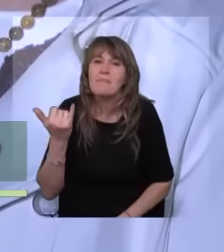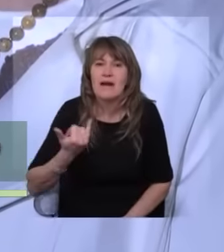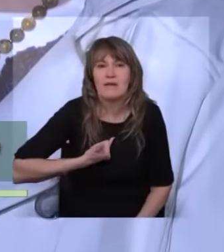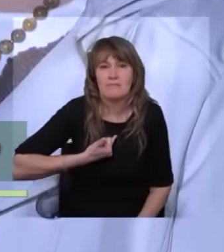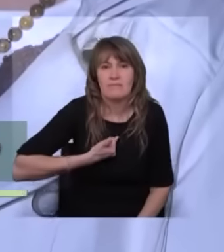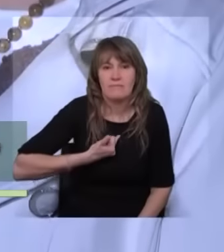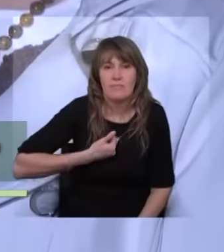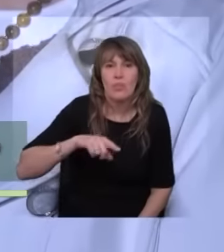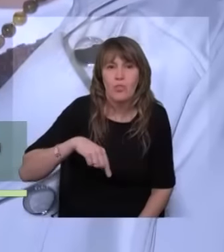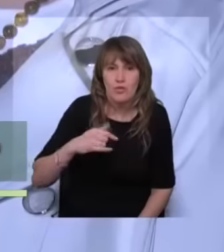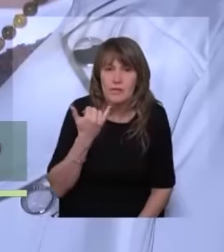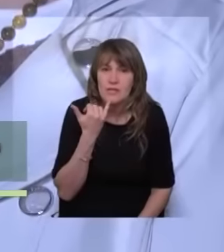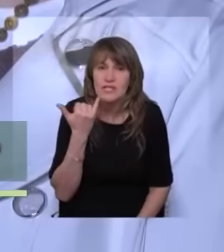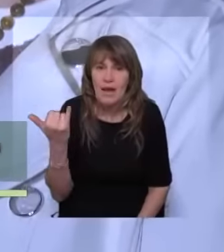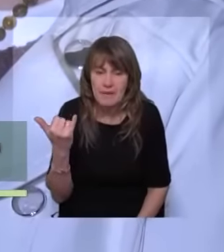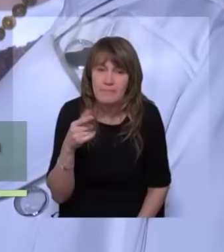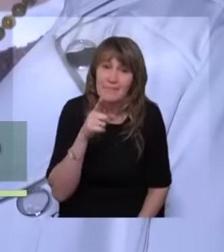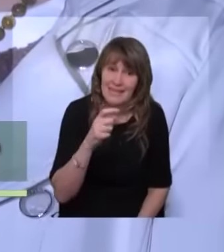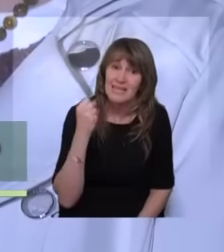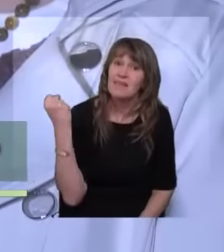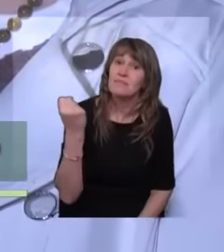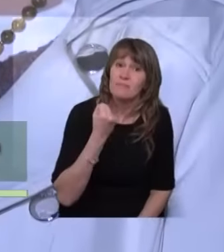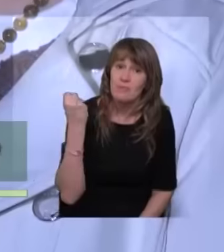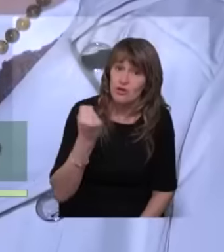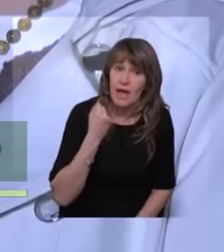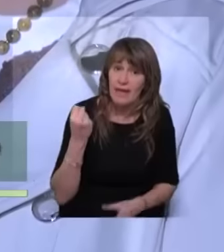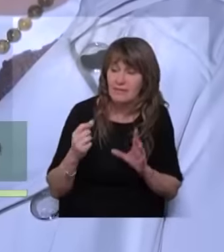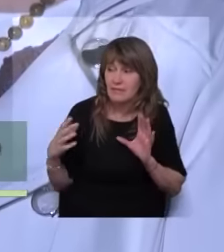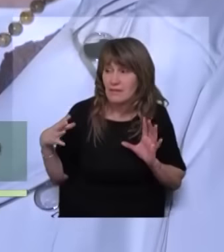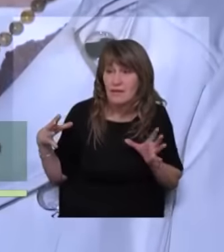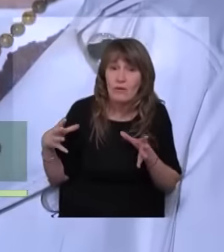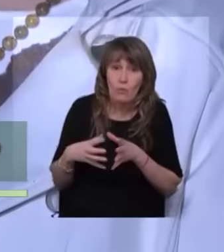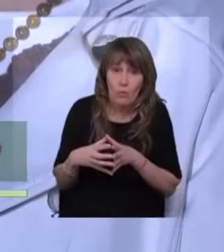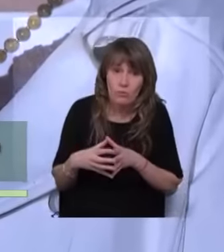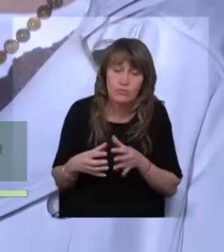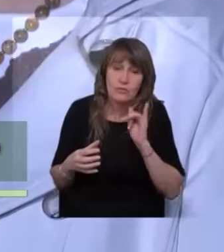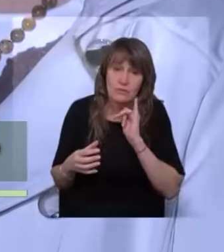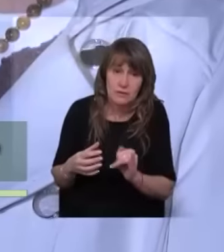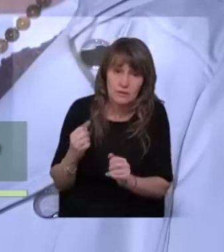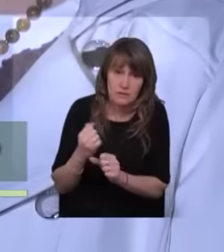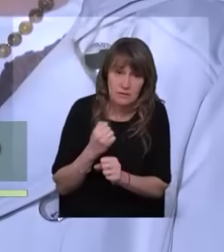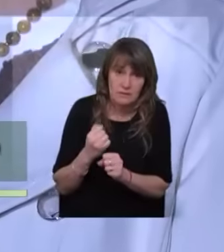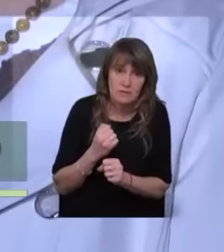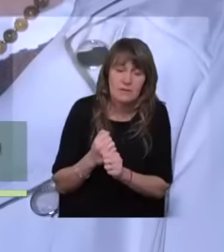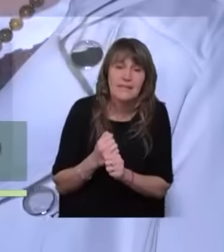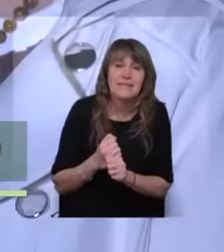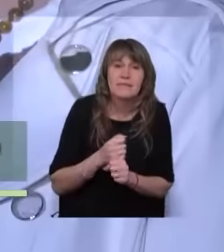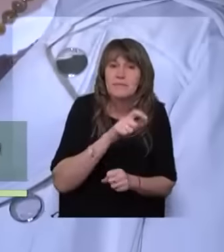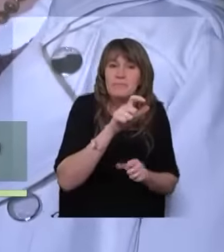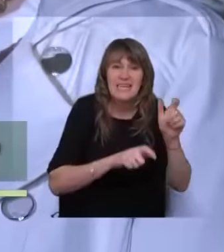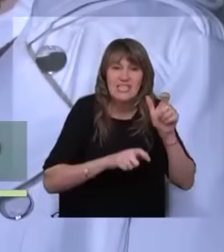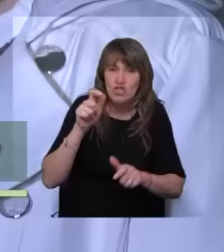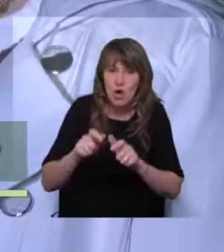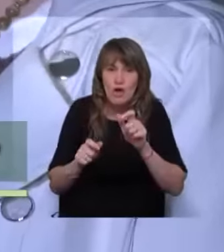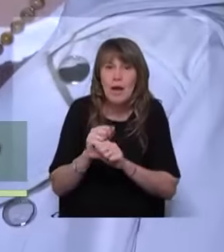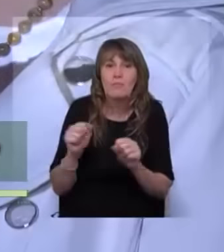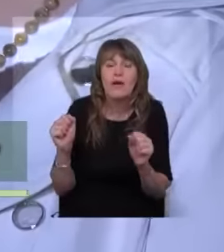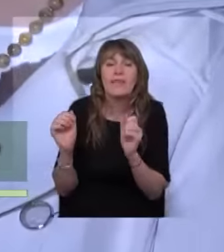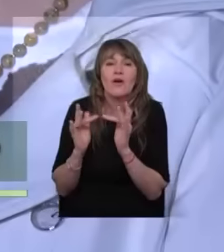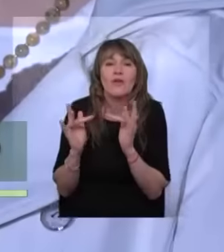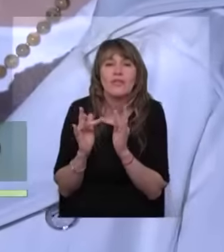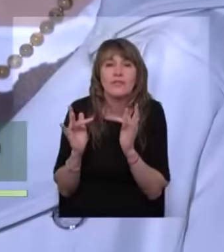el m bueno Esto es importante porque es un trabajo entre todos a nosotros eh las person la la ciudadanía puede contactarse